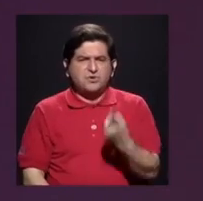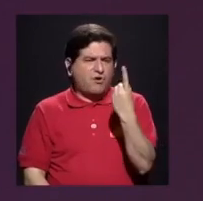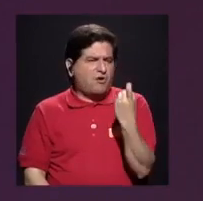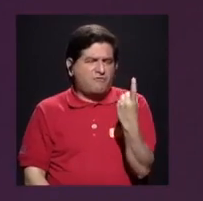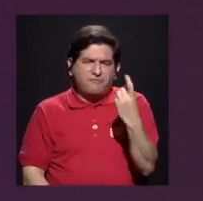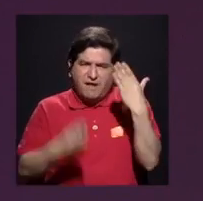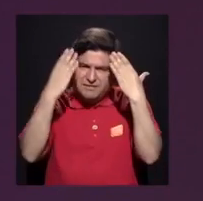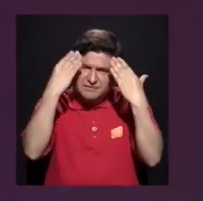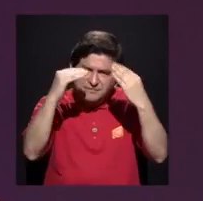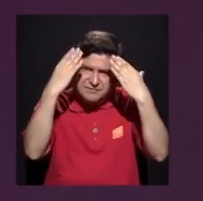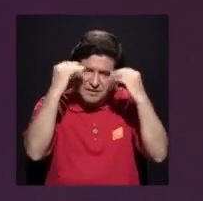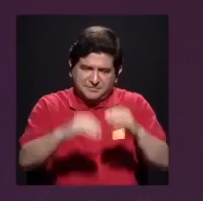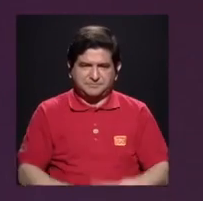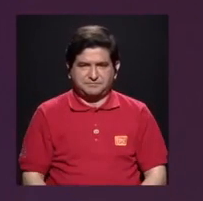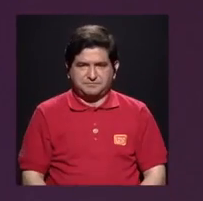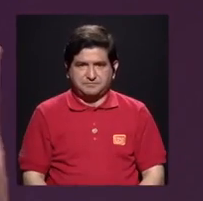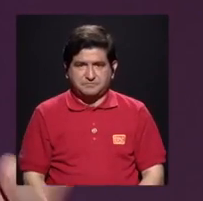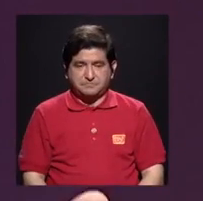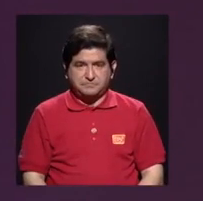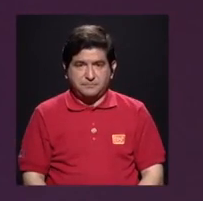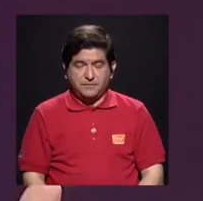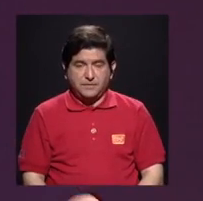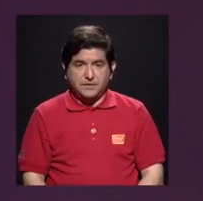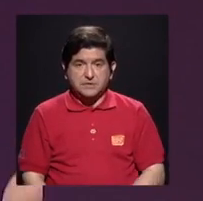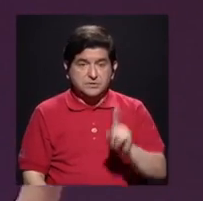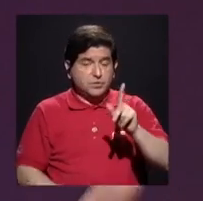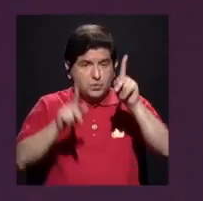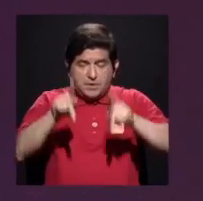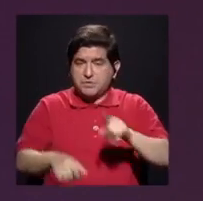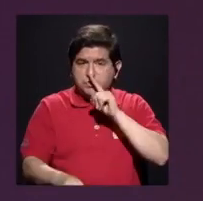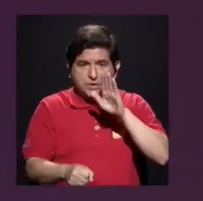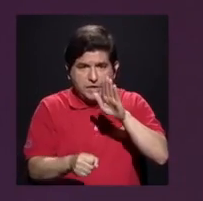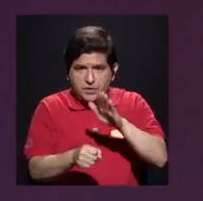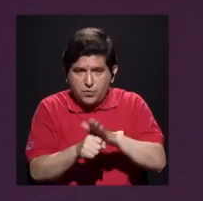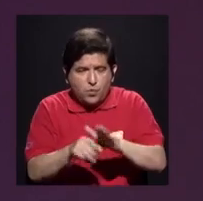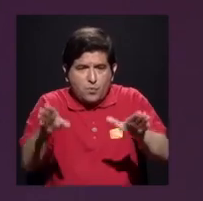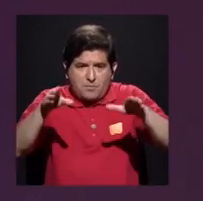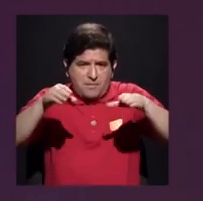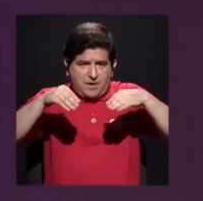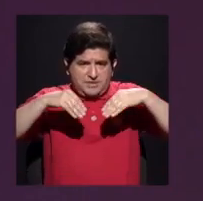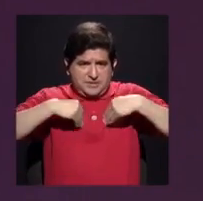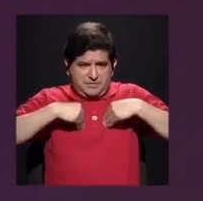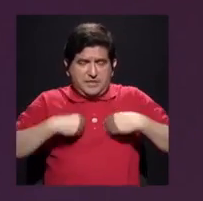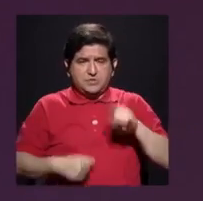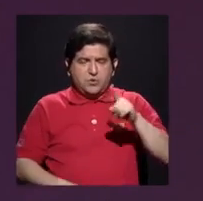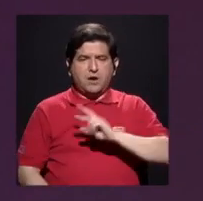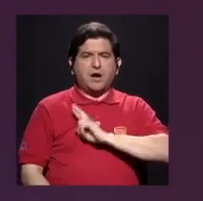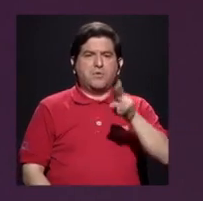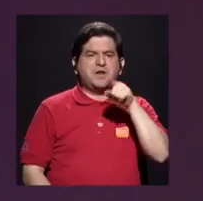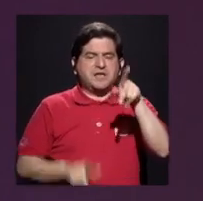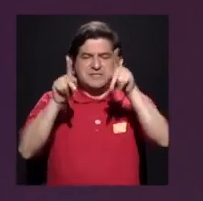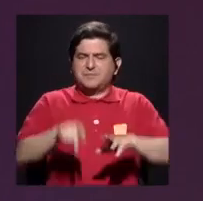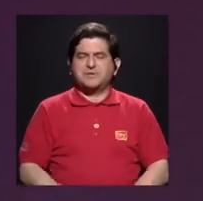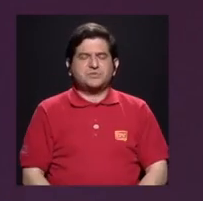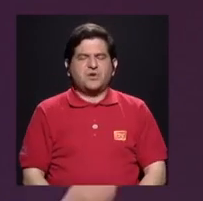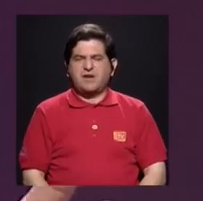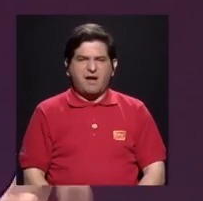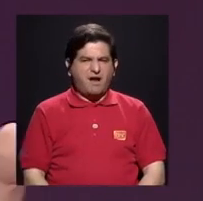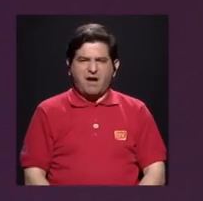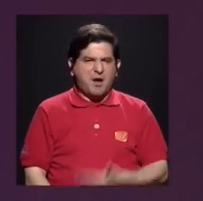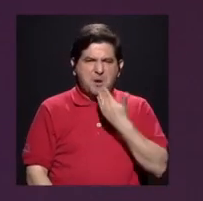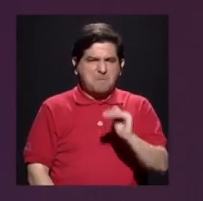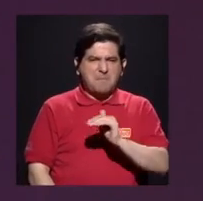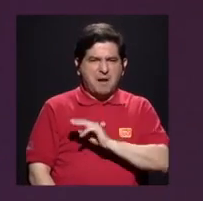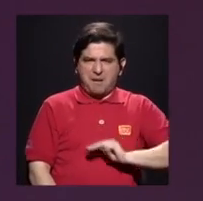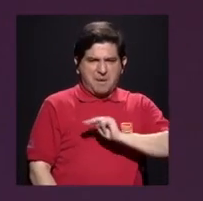información de que si no se adhiere una persona a un determinado credo es porque esta persona es inmoral el